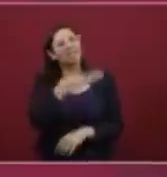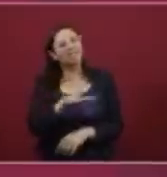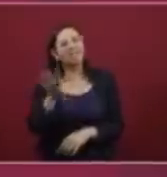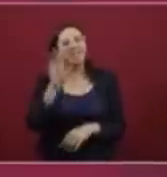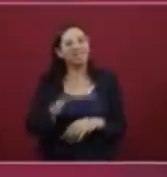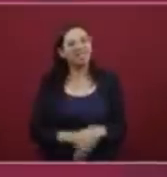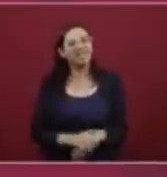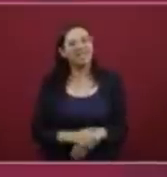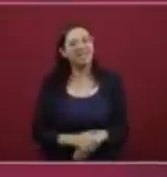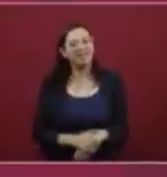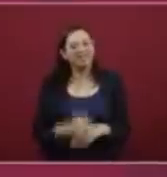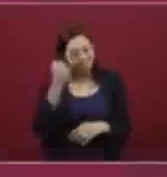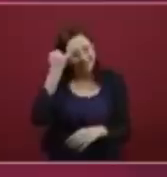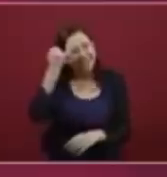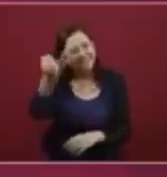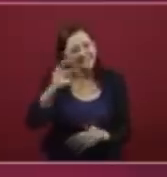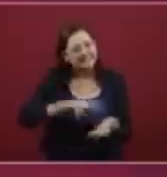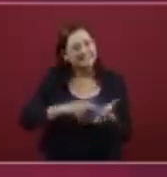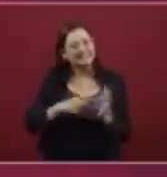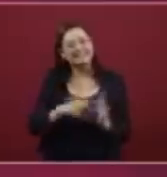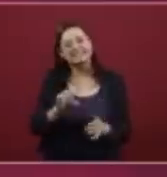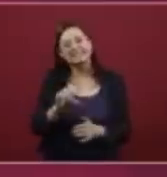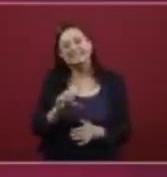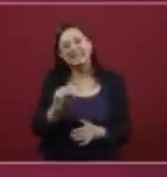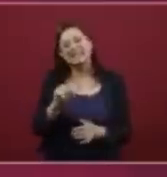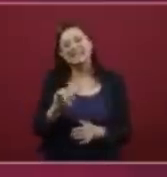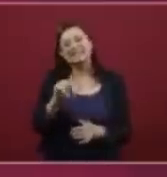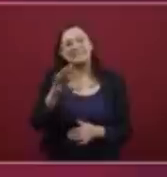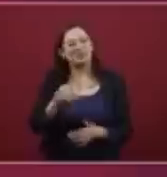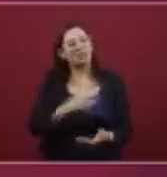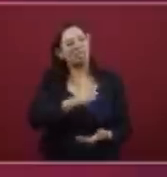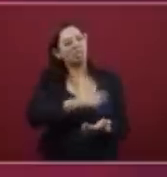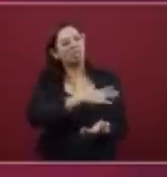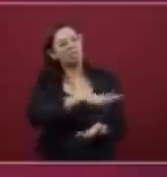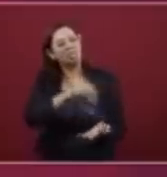Celestín. Entonces, ¿cómo no lo voy a volver a mandar?